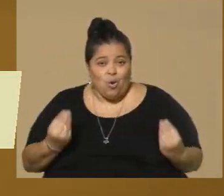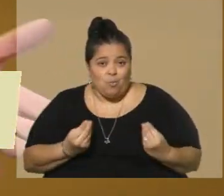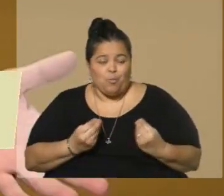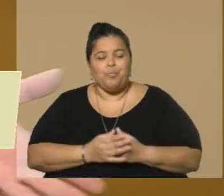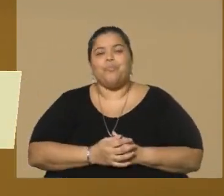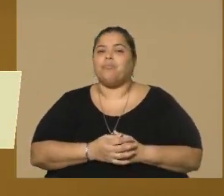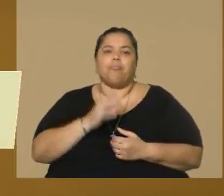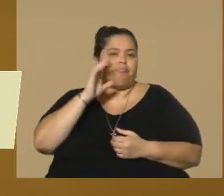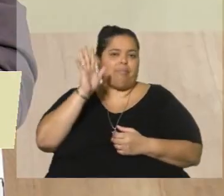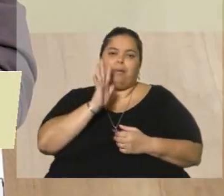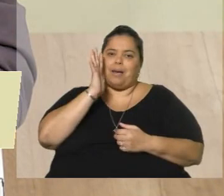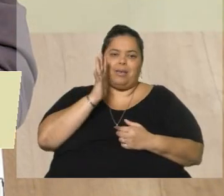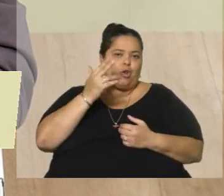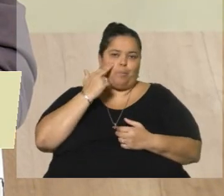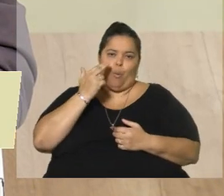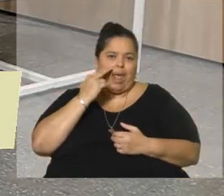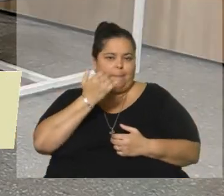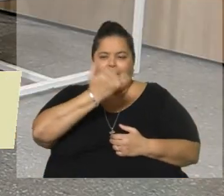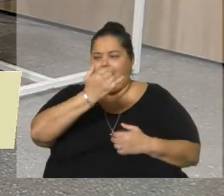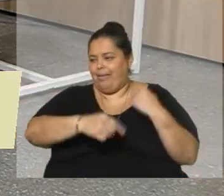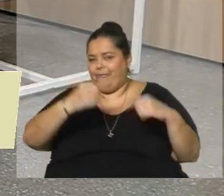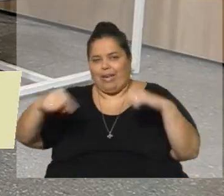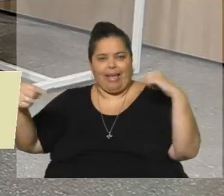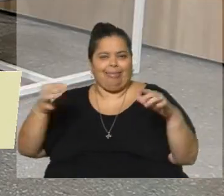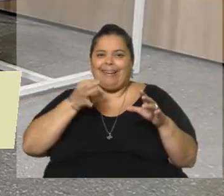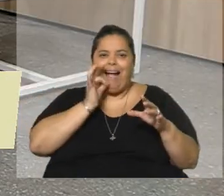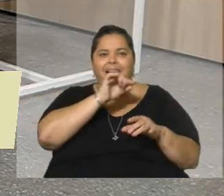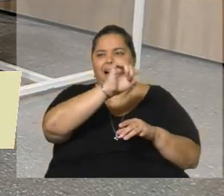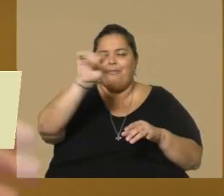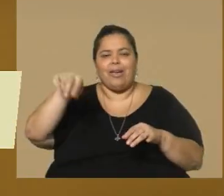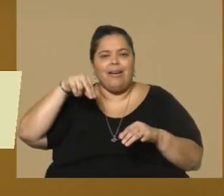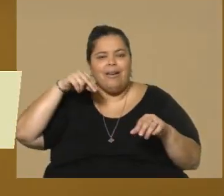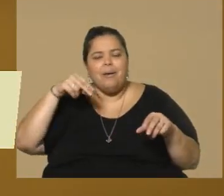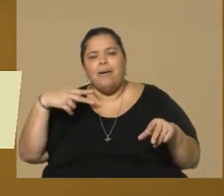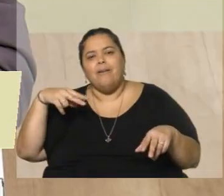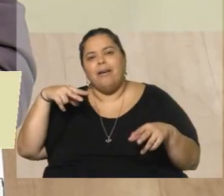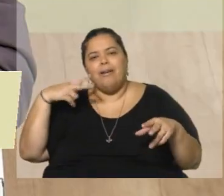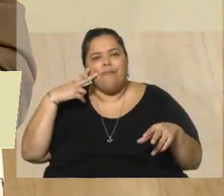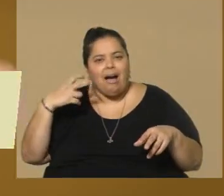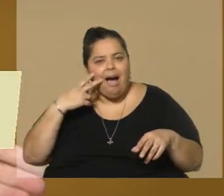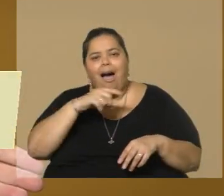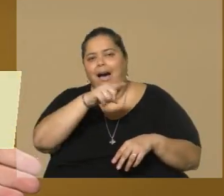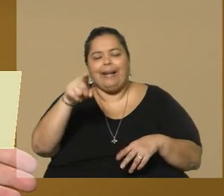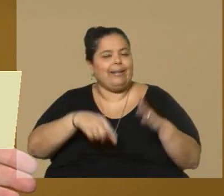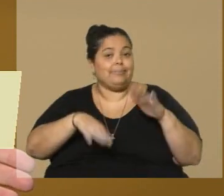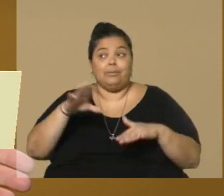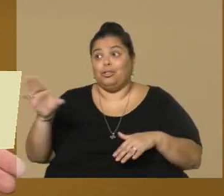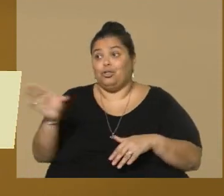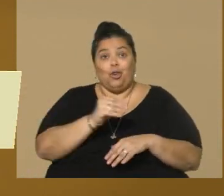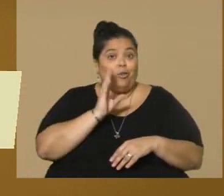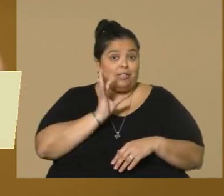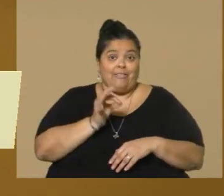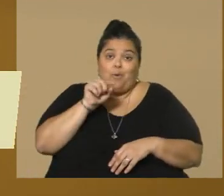muchos bares cafés Más allá de que si lo hacen gourmet no gourmet es un problema que estamos todos